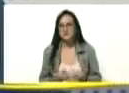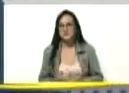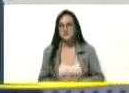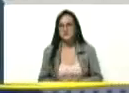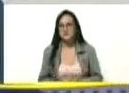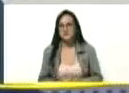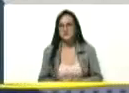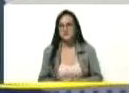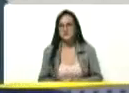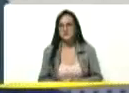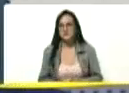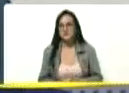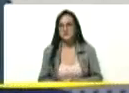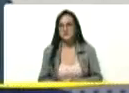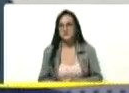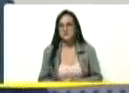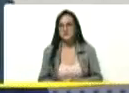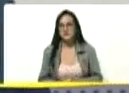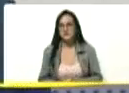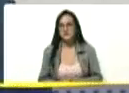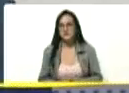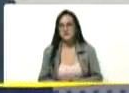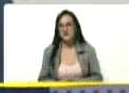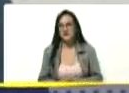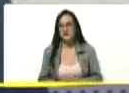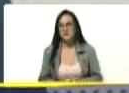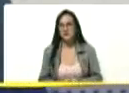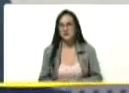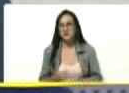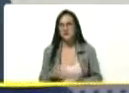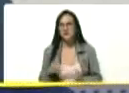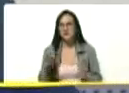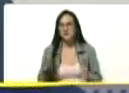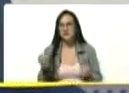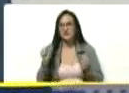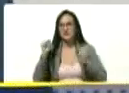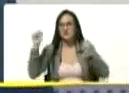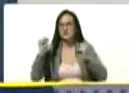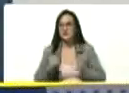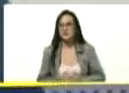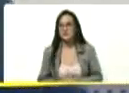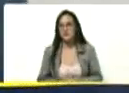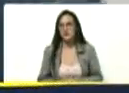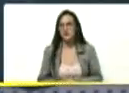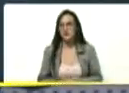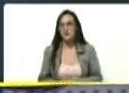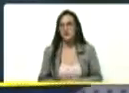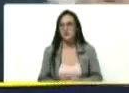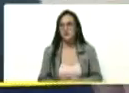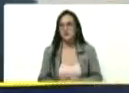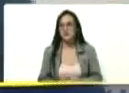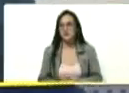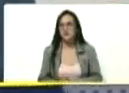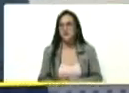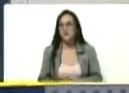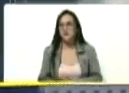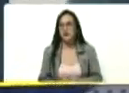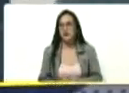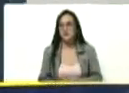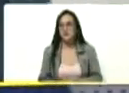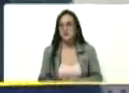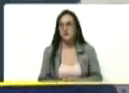Cuba vencerá, Martí vencerá, Fidel vencerá, Raúl vencerá,